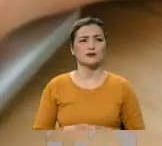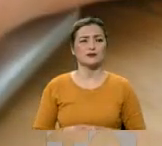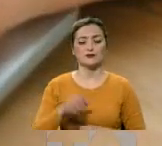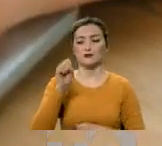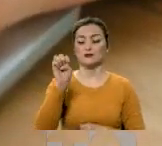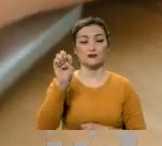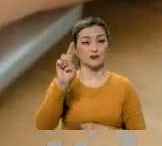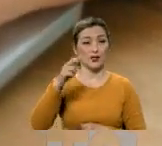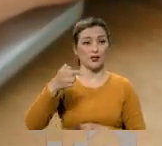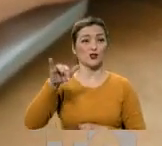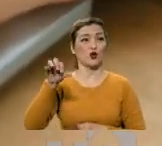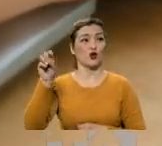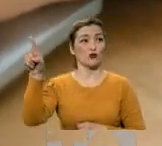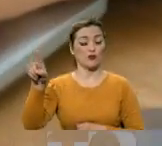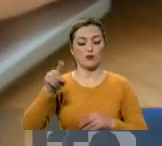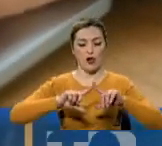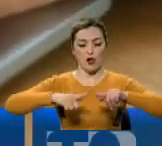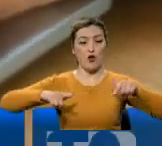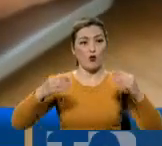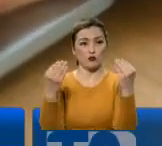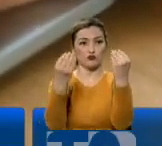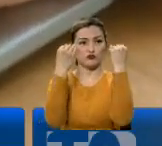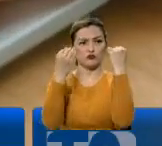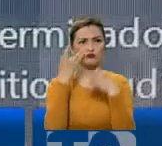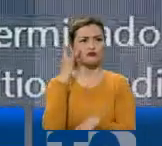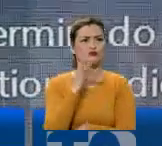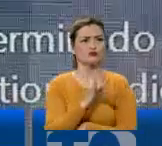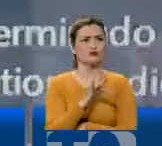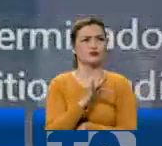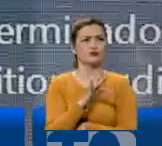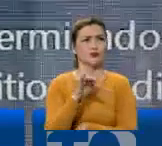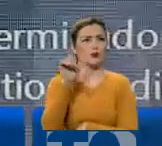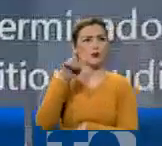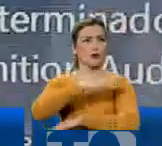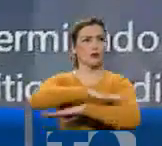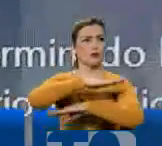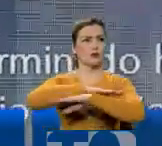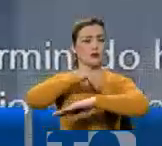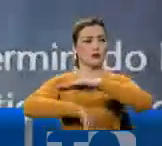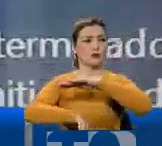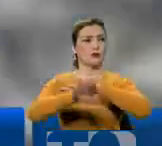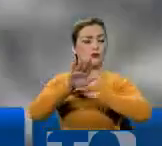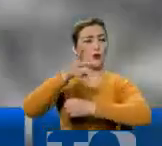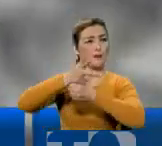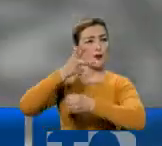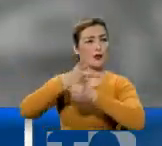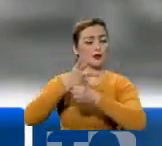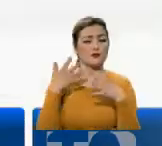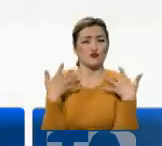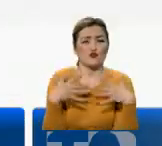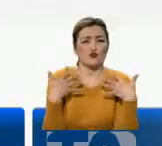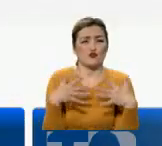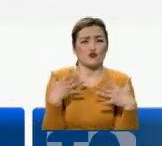Sergio recibía sus clases virtuales de lenguaje cuando algo extraño ocurrió. Alguien ingresó a la plataforma y empezó a poner videos de terror, a